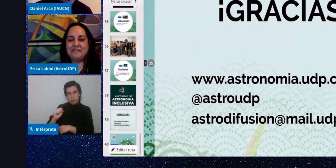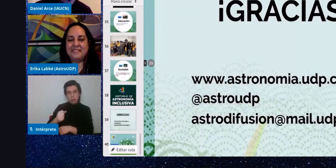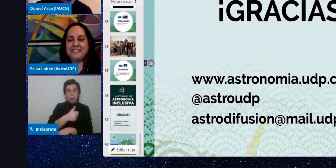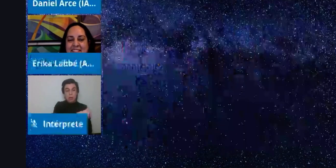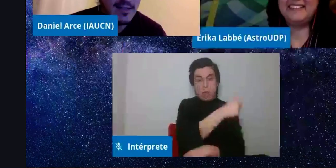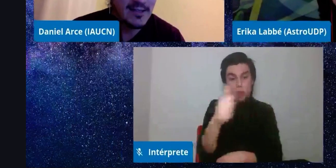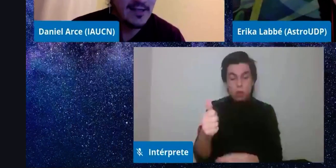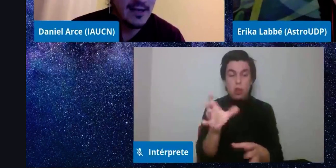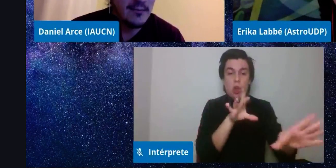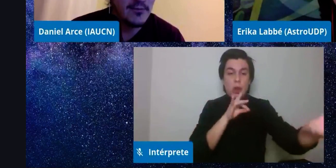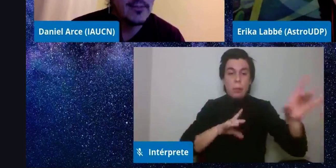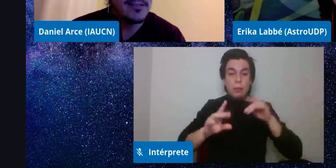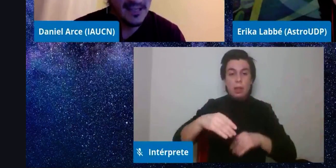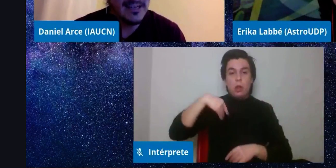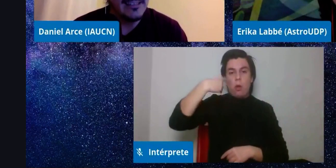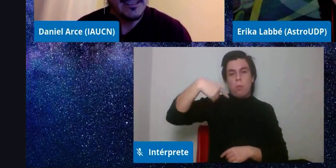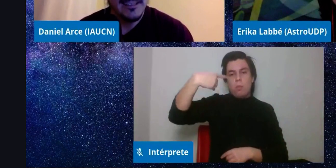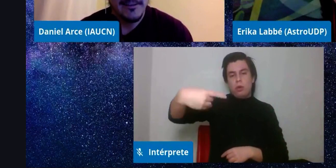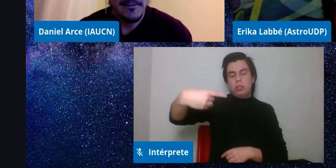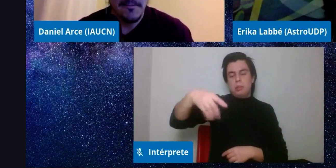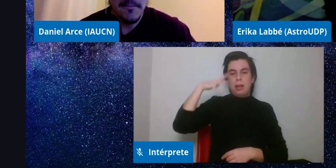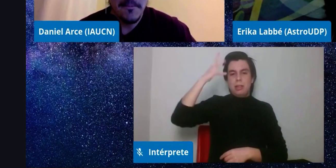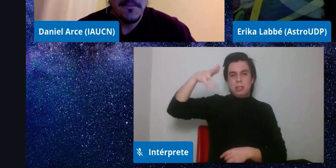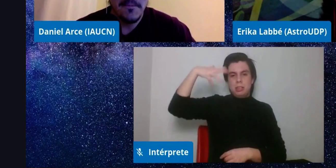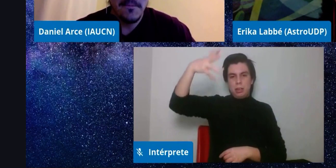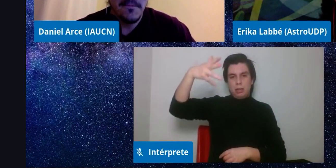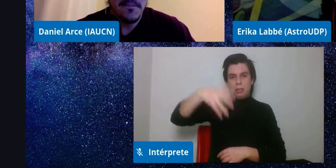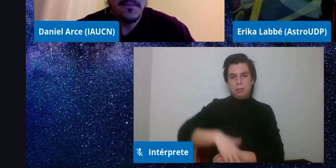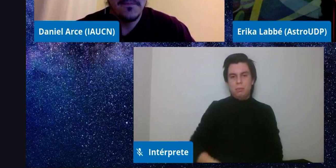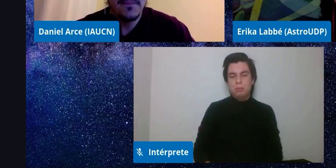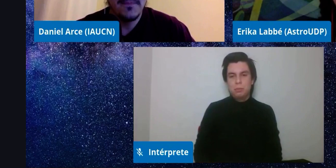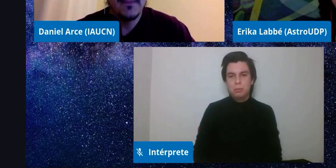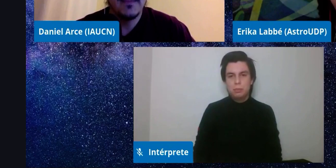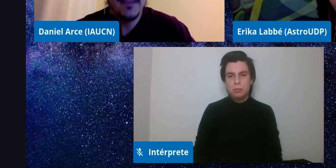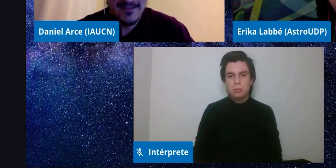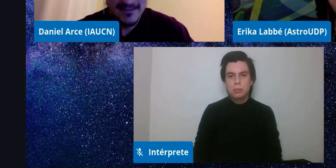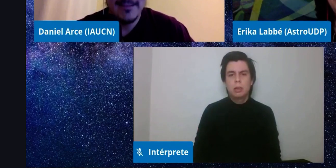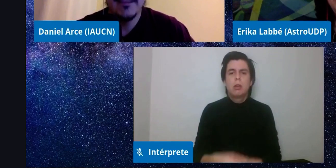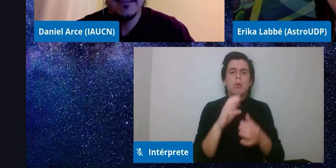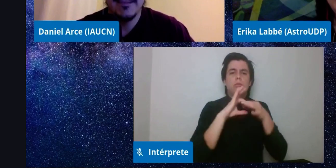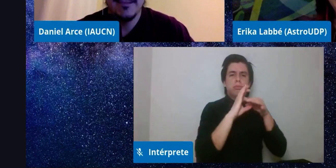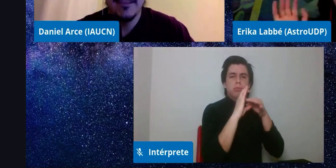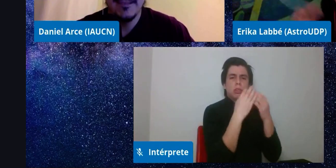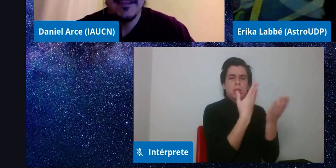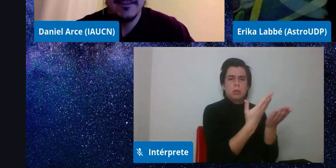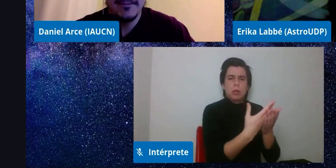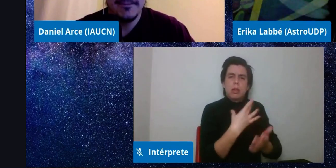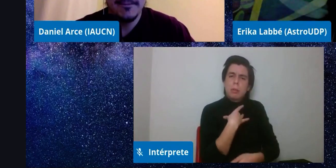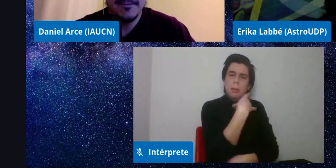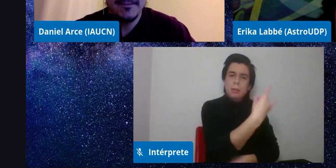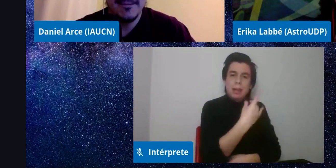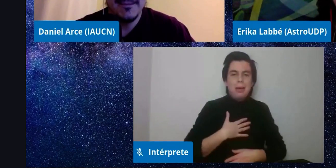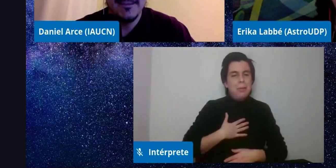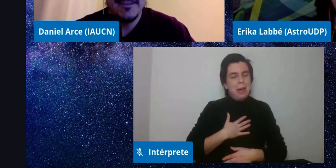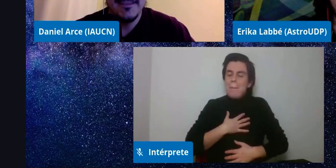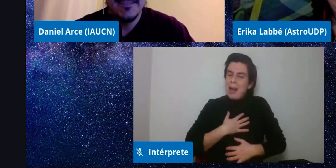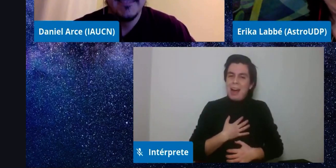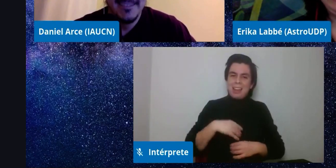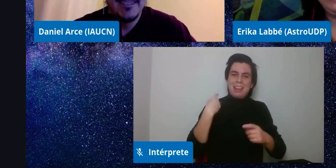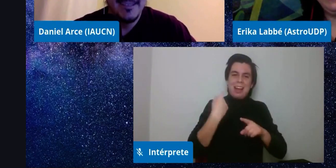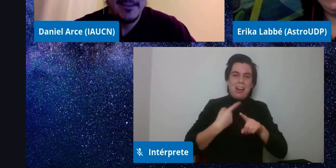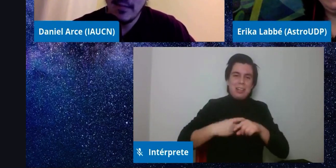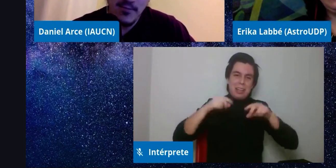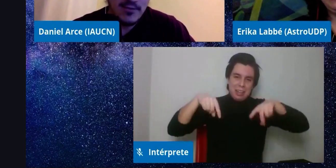y a todos invitados a las próximas charlas. Muchas gracias a ustedes por invitarme. En realidad me encanta hablar de esto, así que cuando